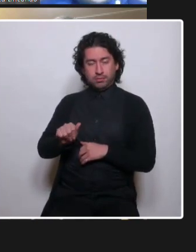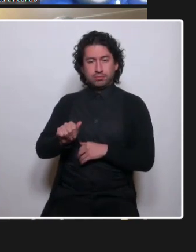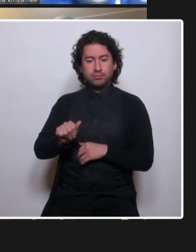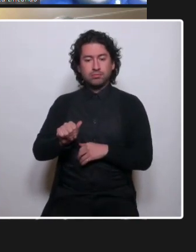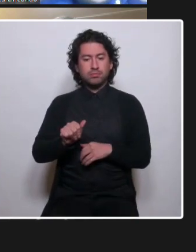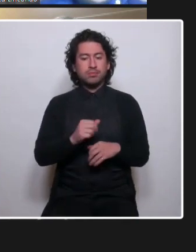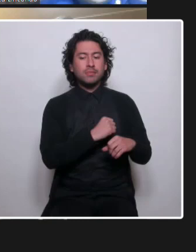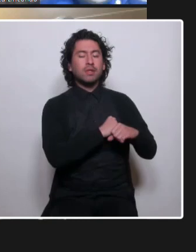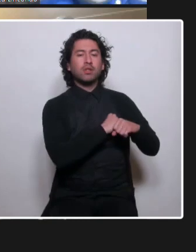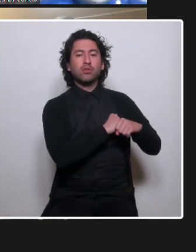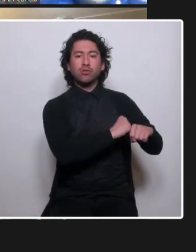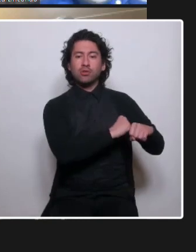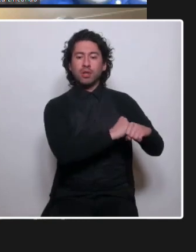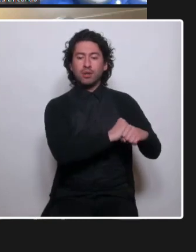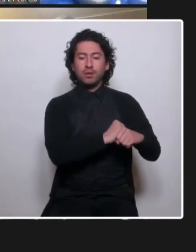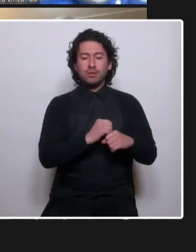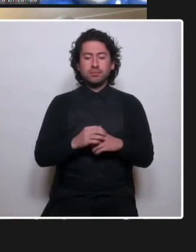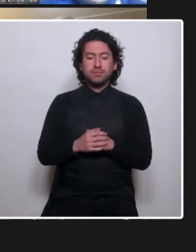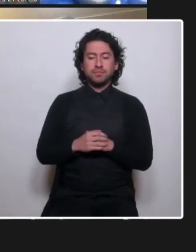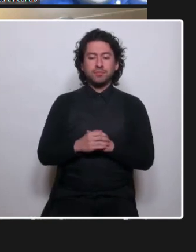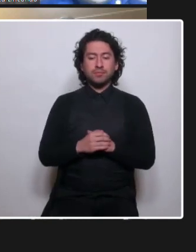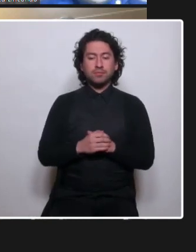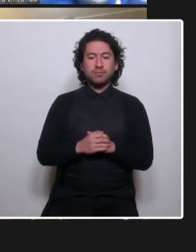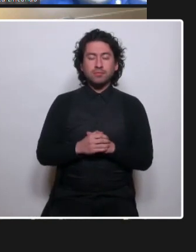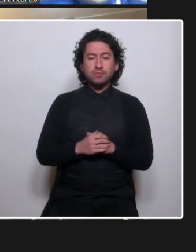En contra, señor secretario.